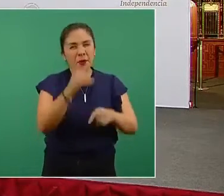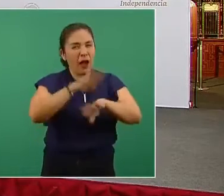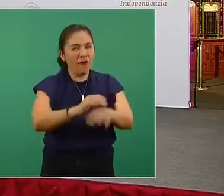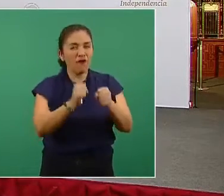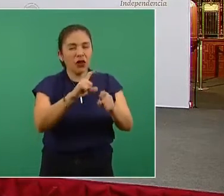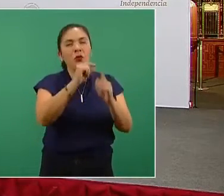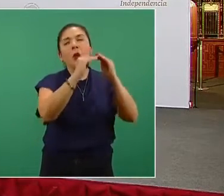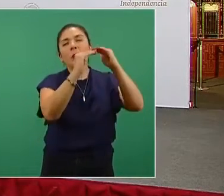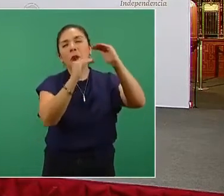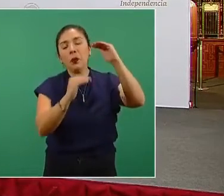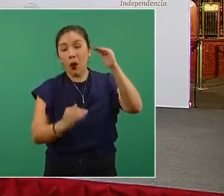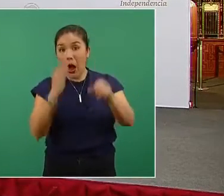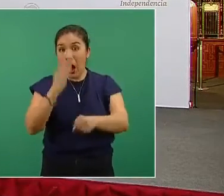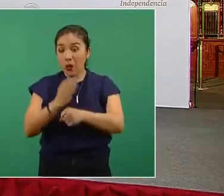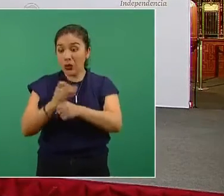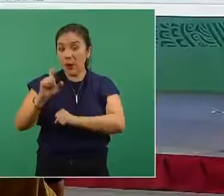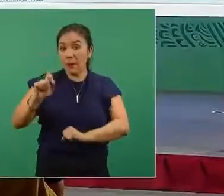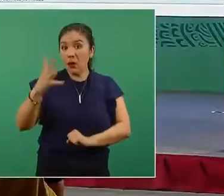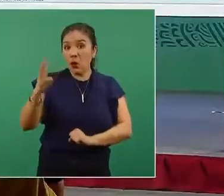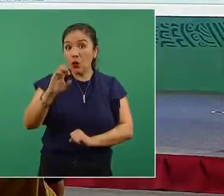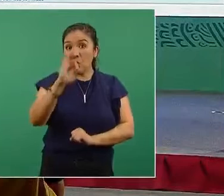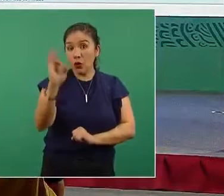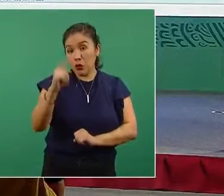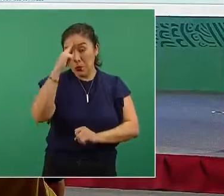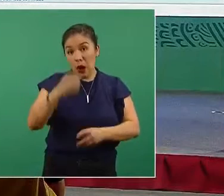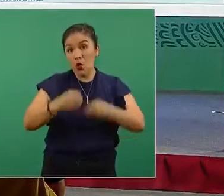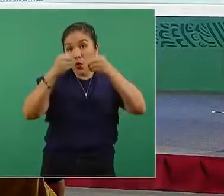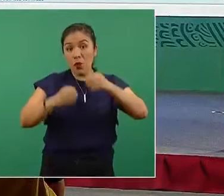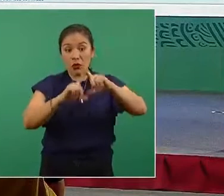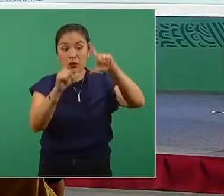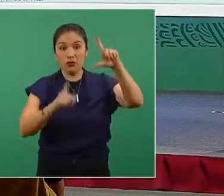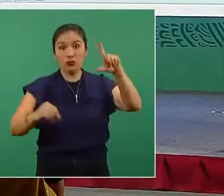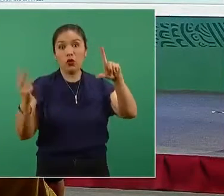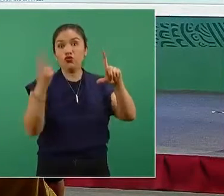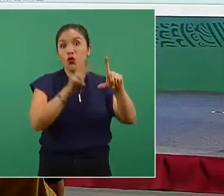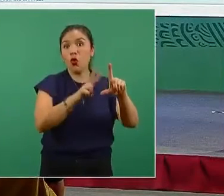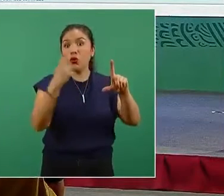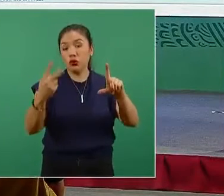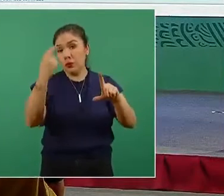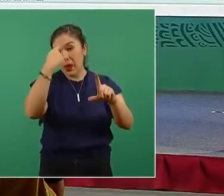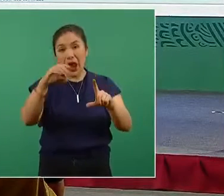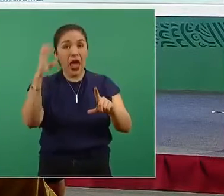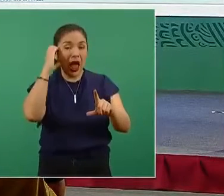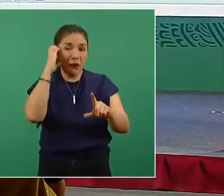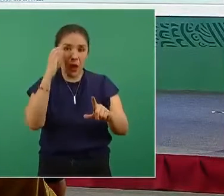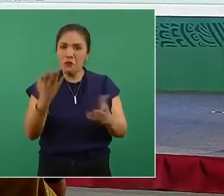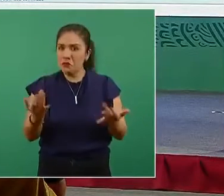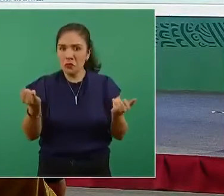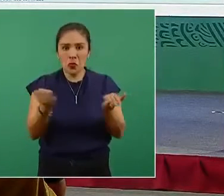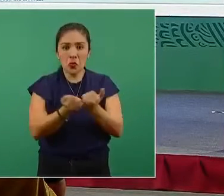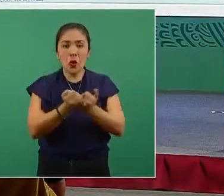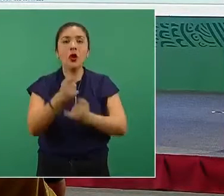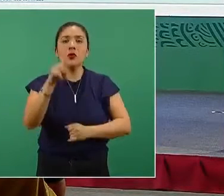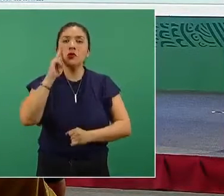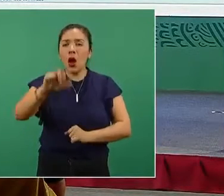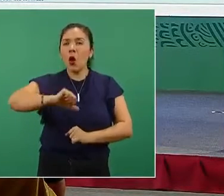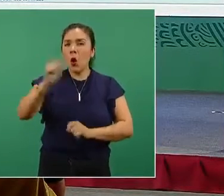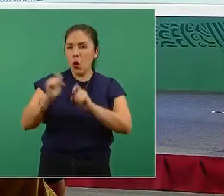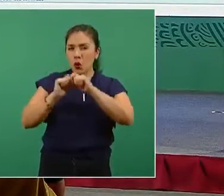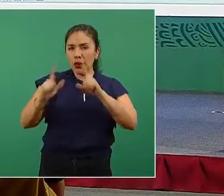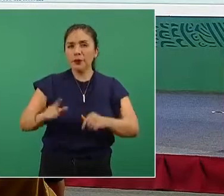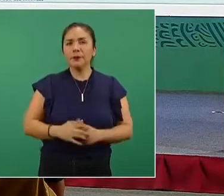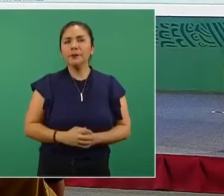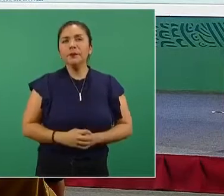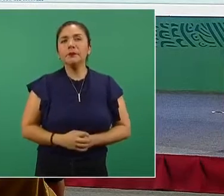ACME. 24% la ocupación nacional para ambos tipos de camas. Y si vemos la siguiente